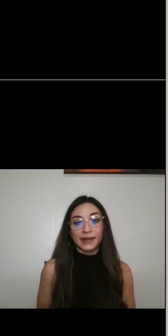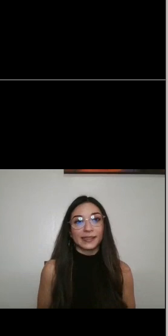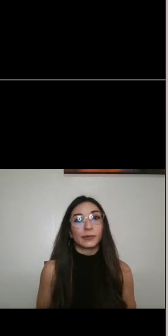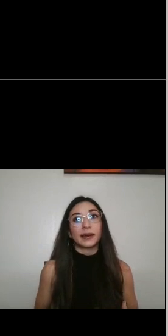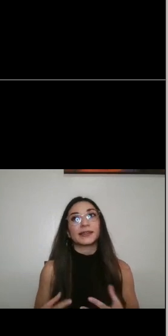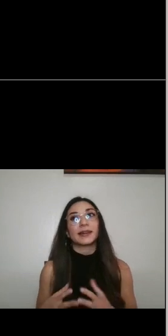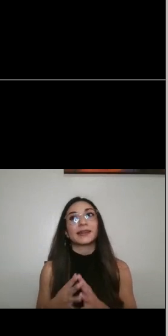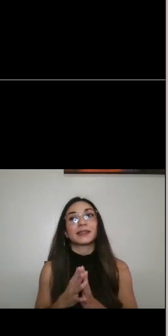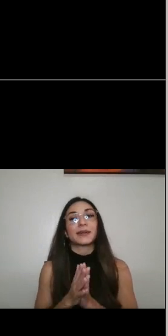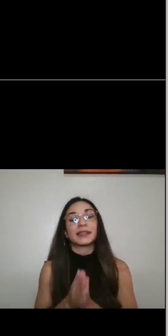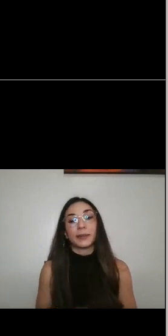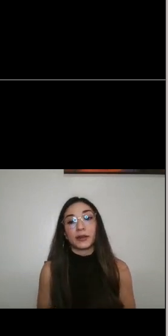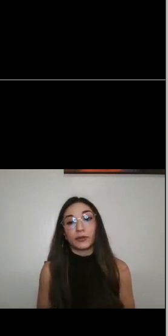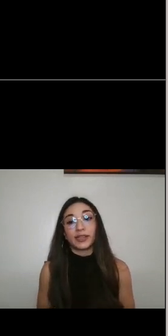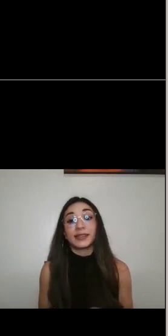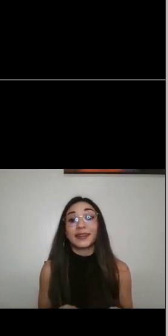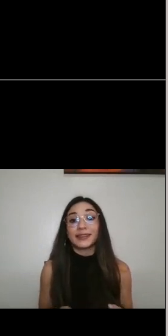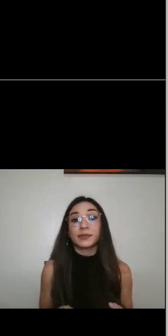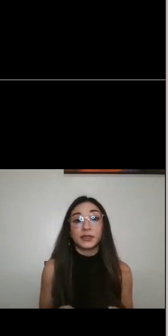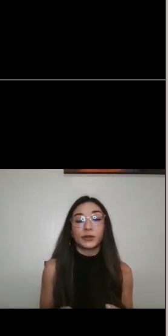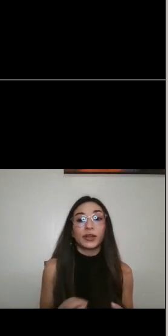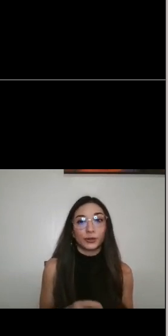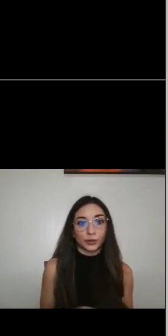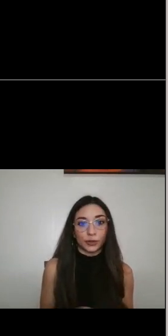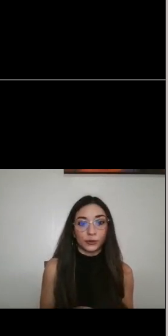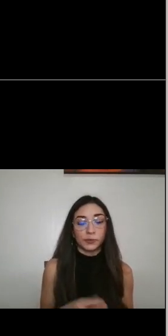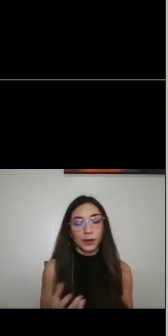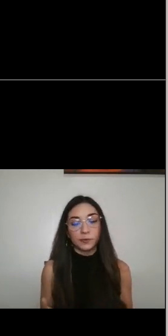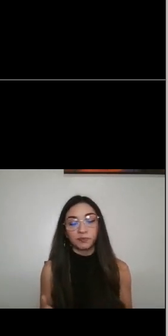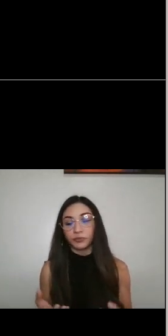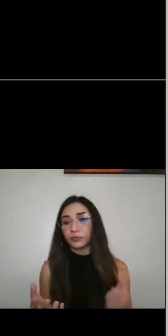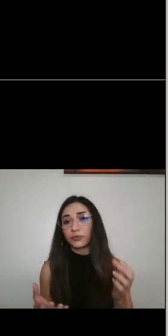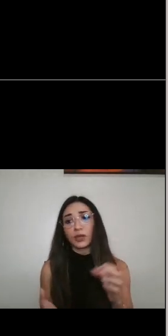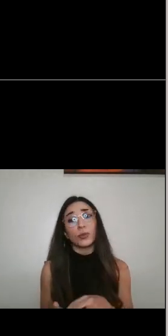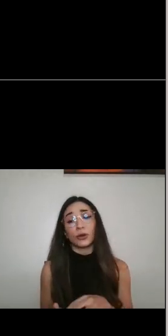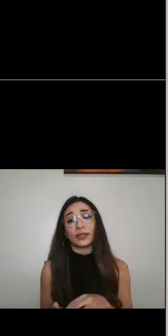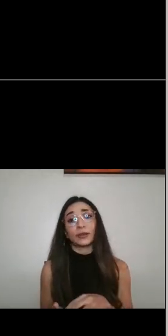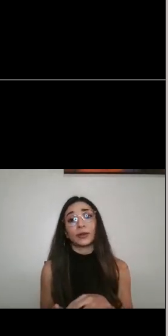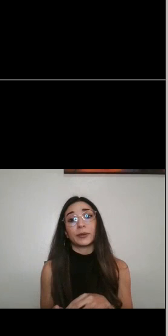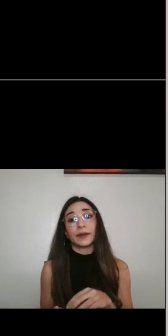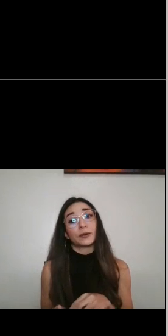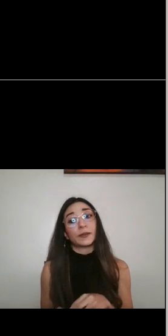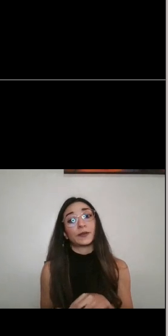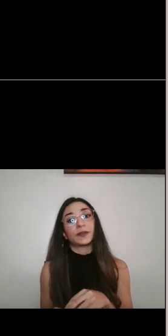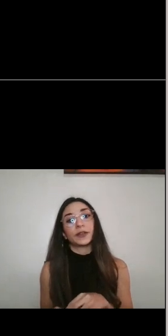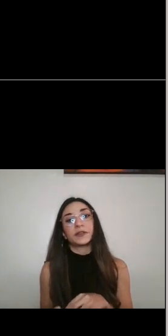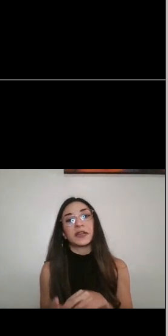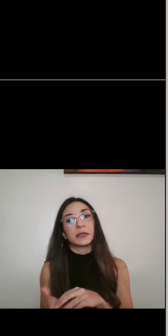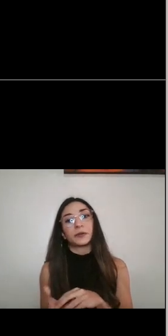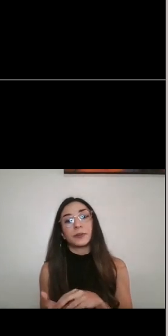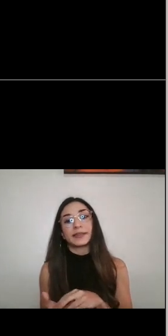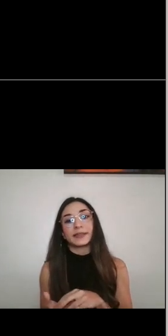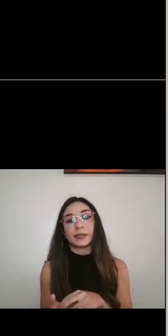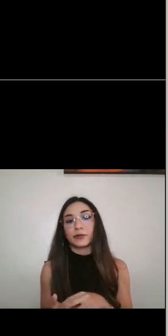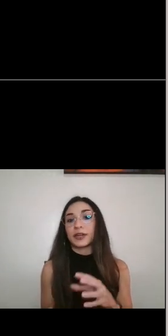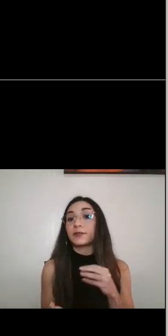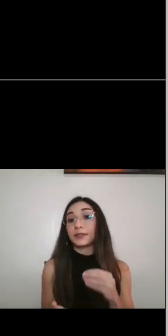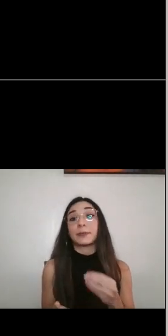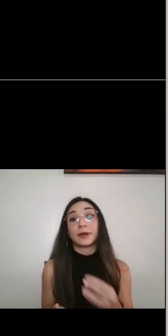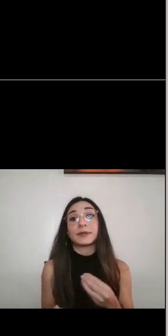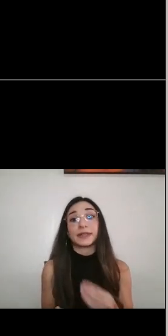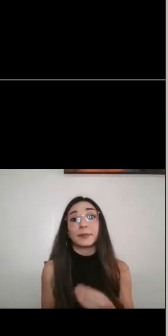mamá. Esas van a ser las principales rutas de transmisión de los sonidos, pero como el oídito del bebé, el oídito interno ya al 5º mes está